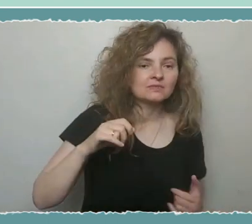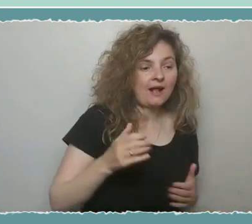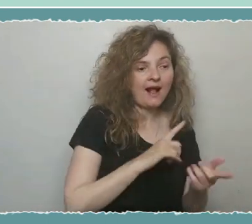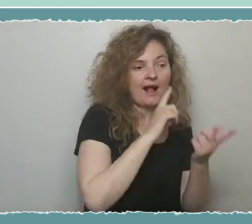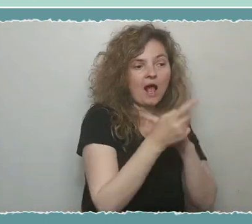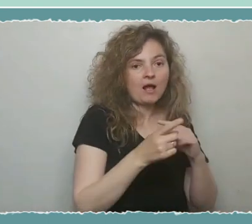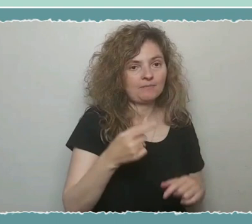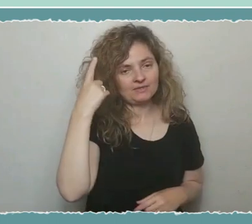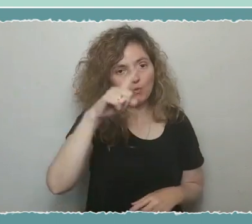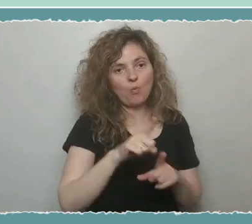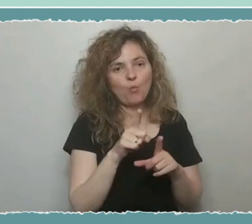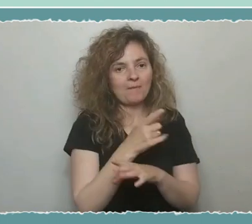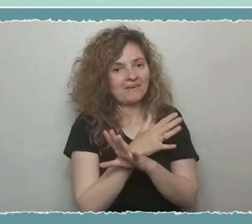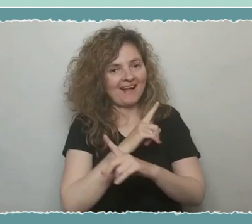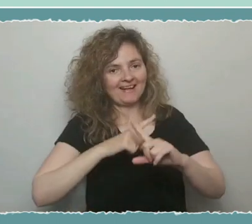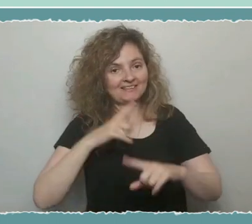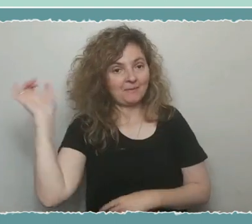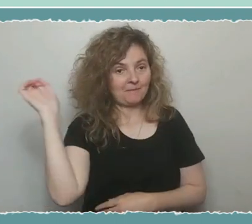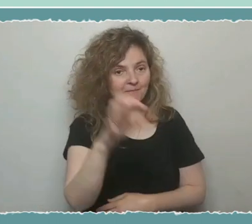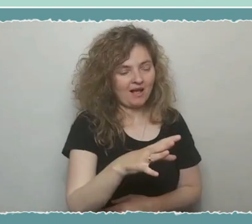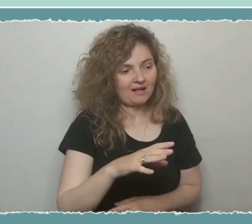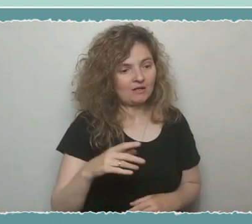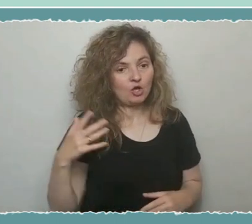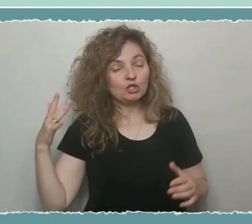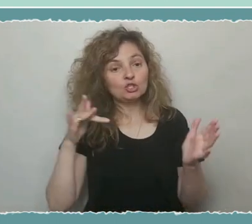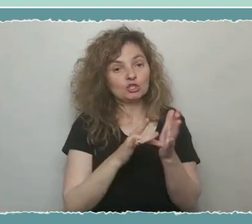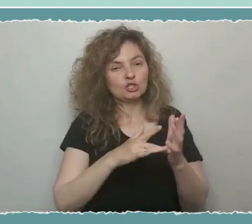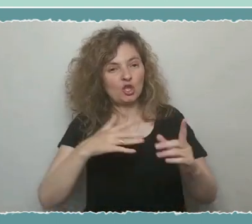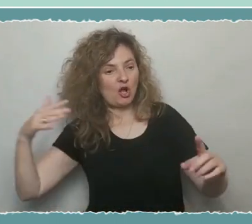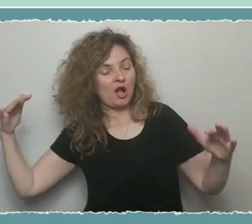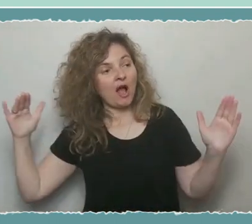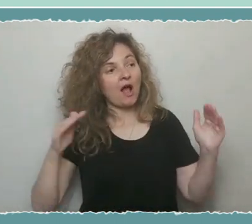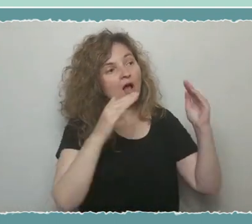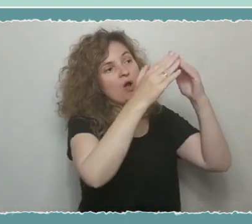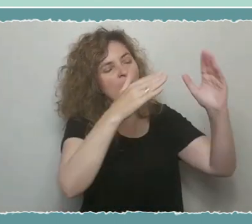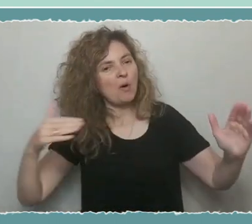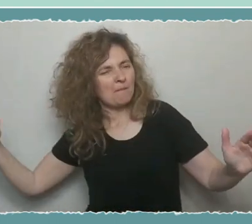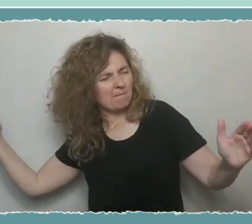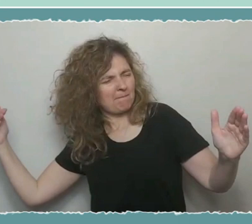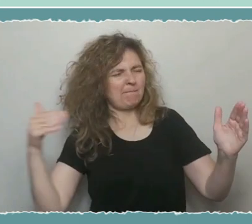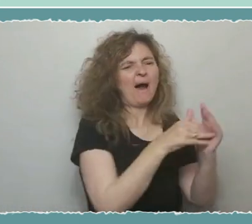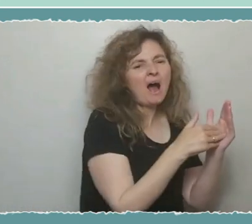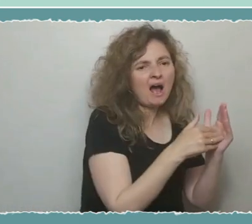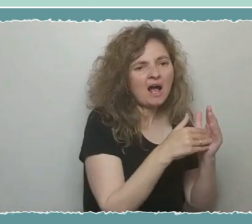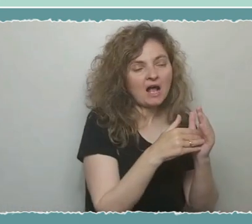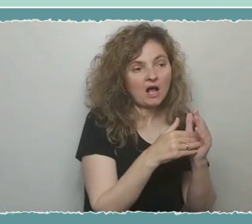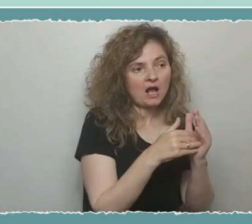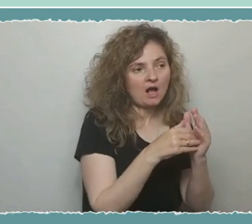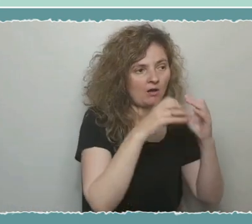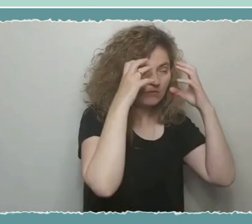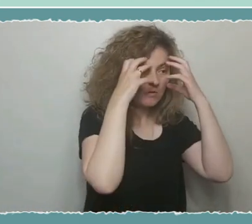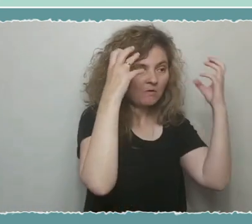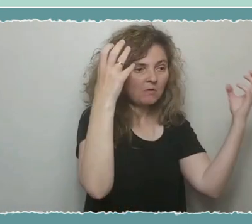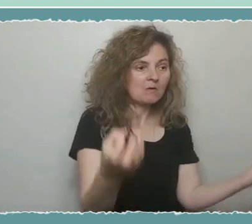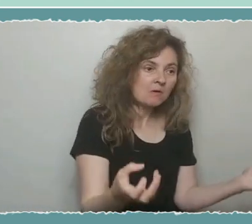Aprendido vendo, xogar ao balonmán. E choca contra o iceberg que había ali o tiburón facéndose dous chichóns enormes. Un aquí e outro